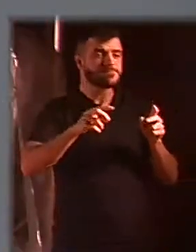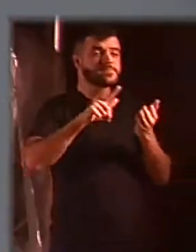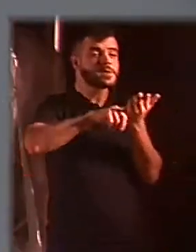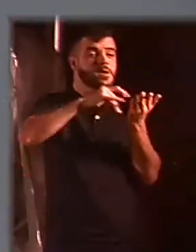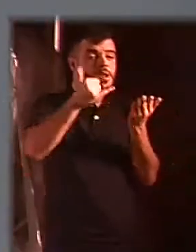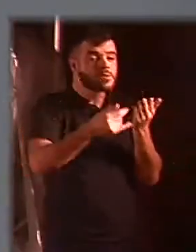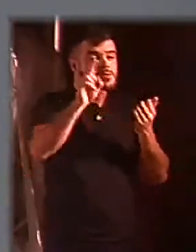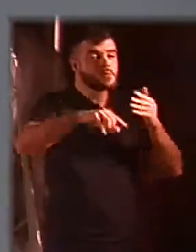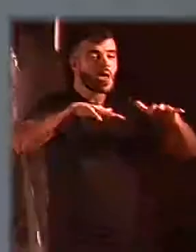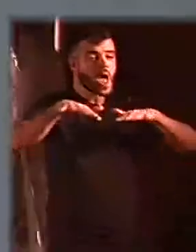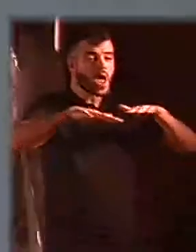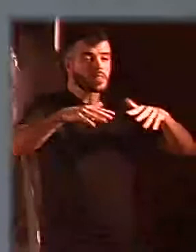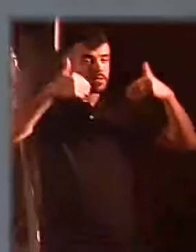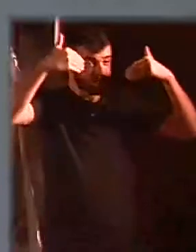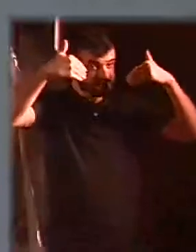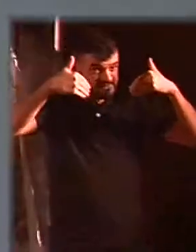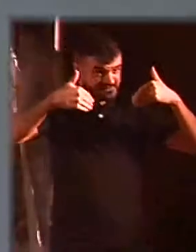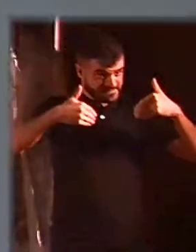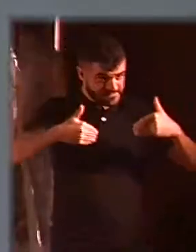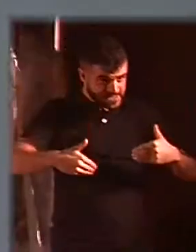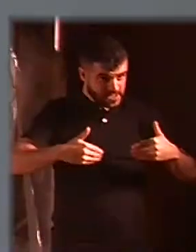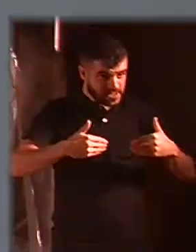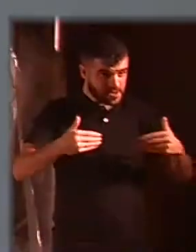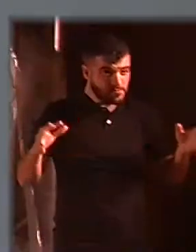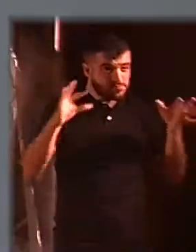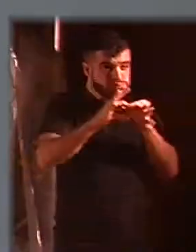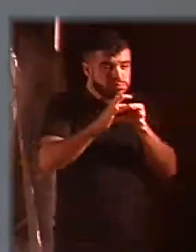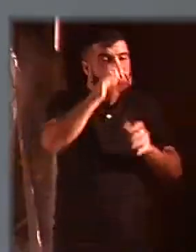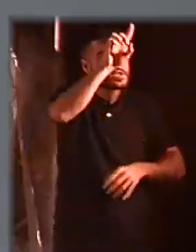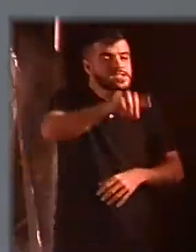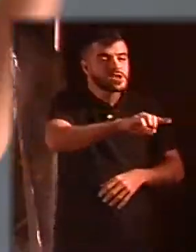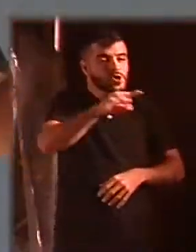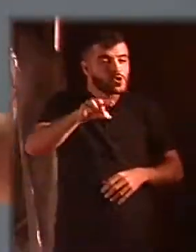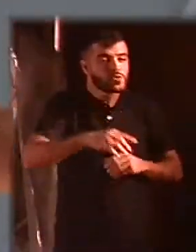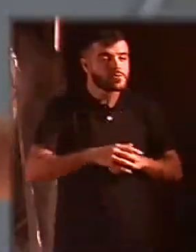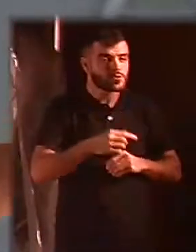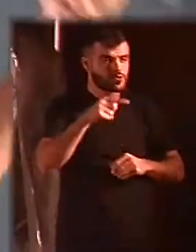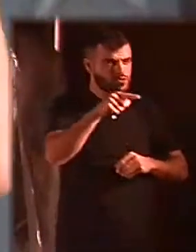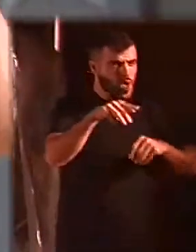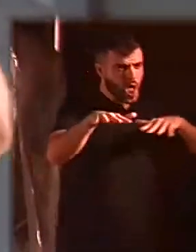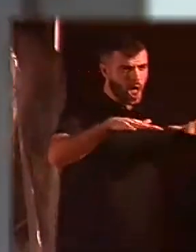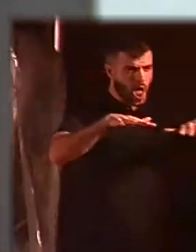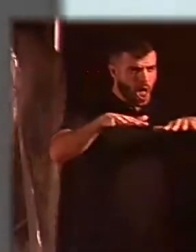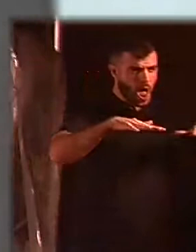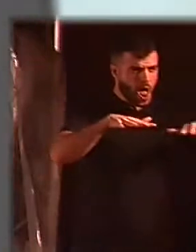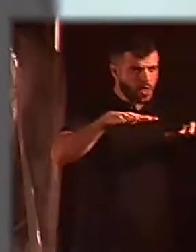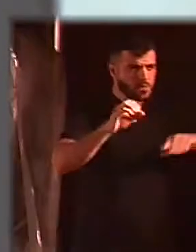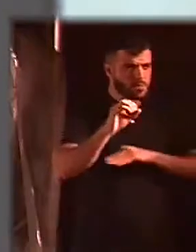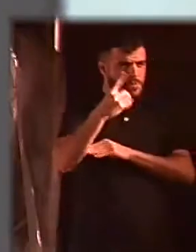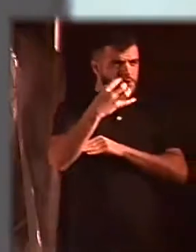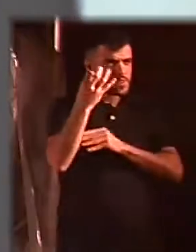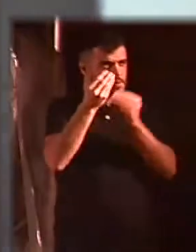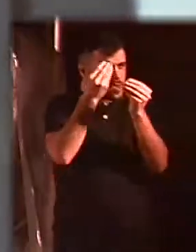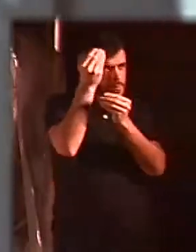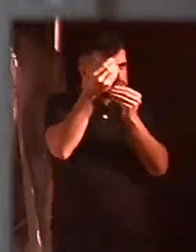y las acciones físicas también están relacionados? ¿Para llevar a cabo una acción primero tienes que pensarla y pasarla por